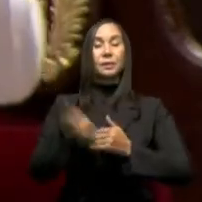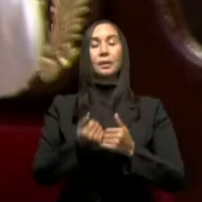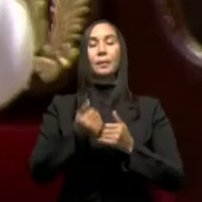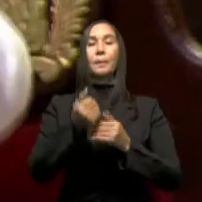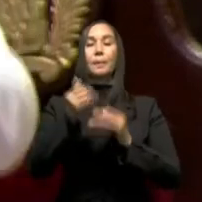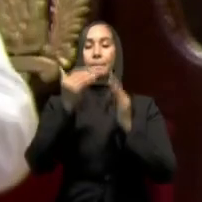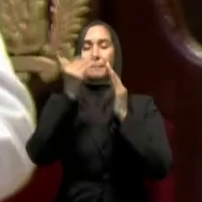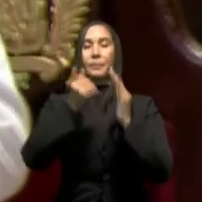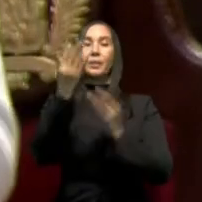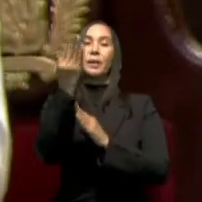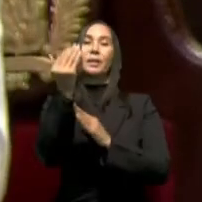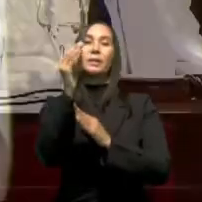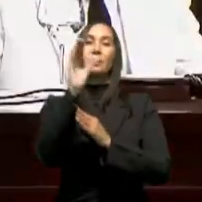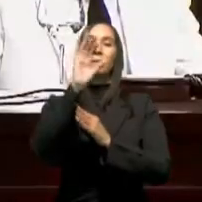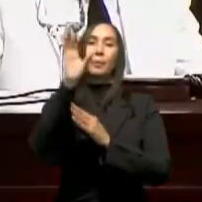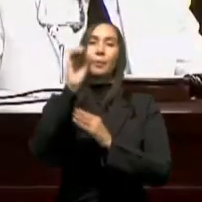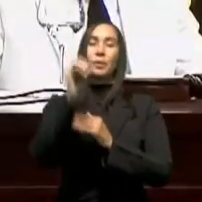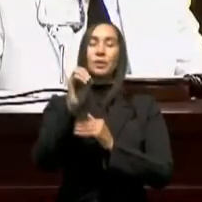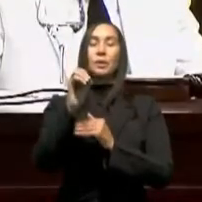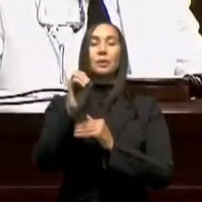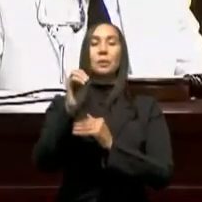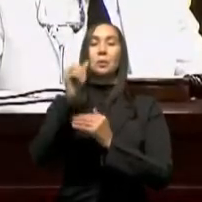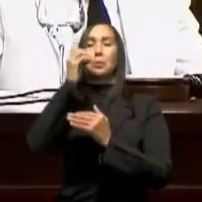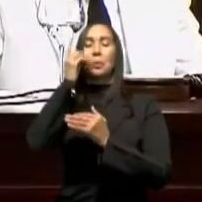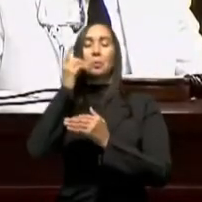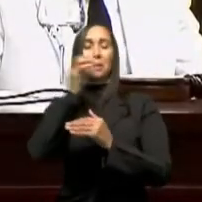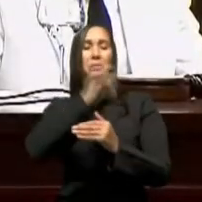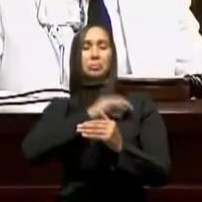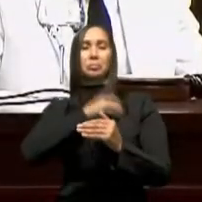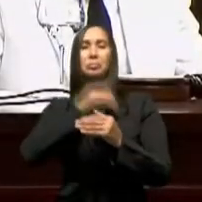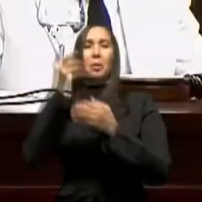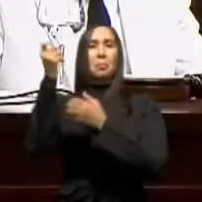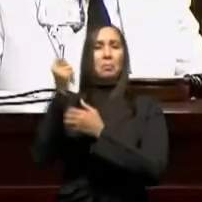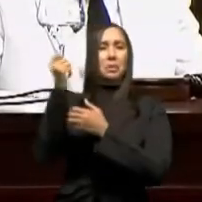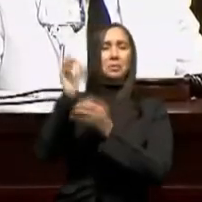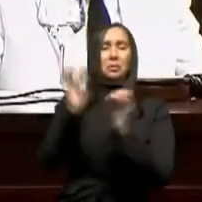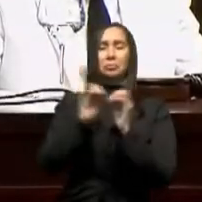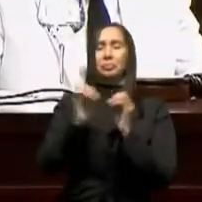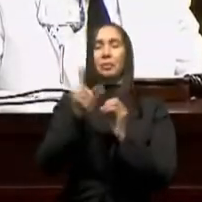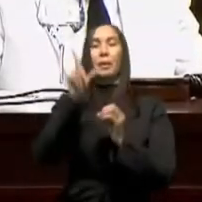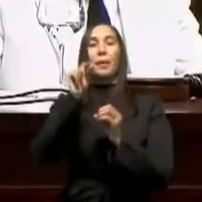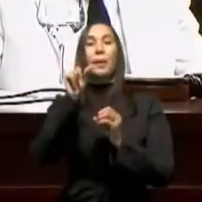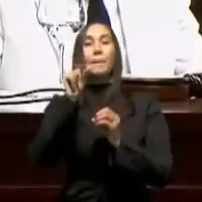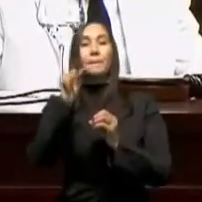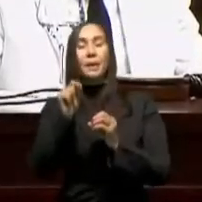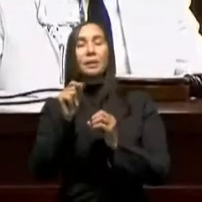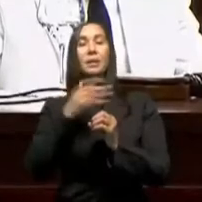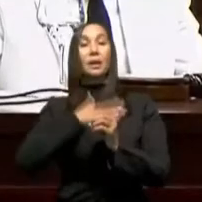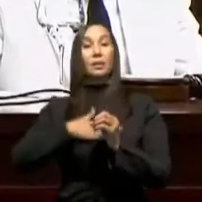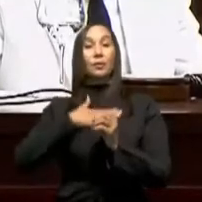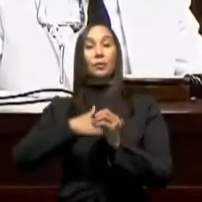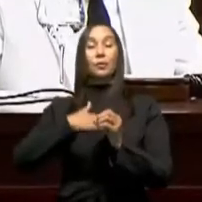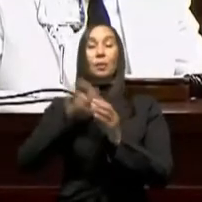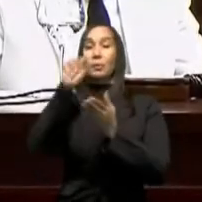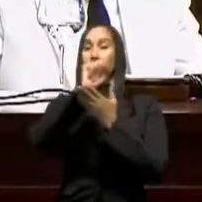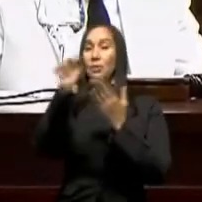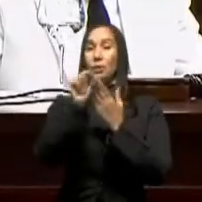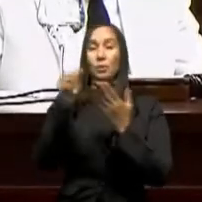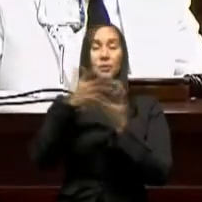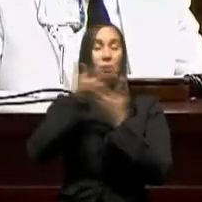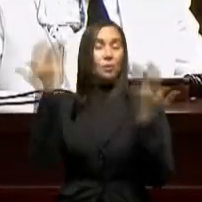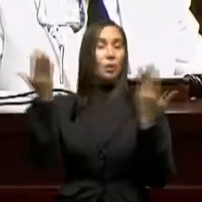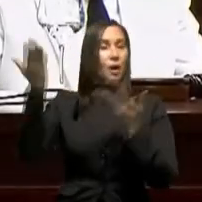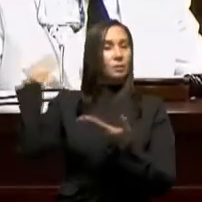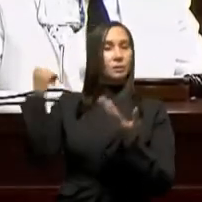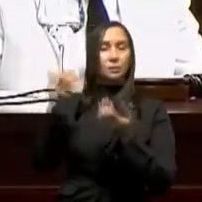menos del 15% de Los dominicanos se beneficiaba de algún tipo de pensión y menos del 20% disfrutaba de un seguro de salud